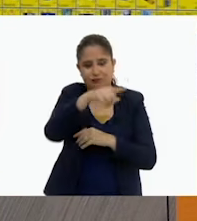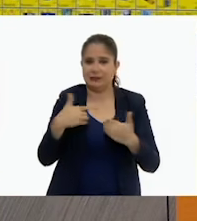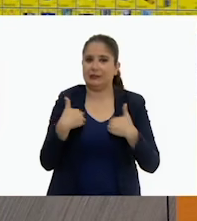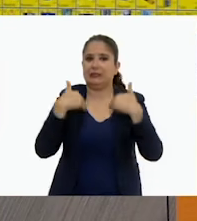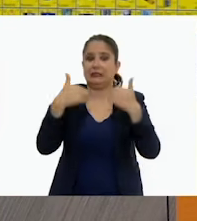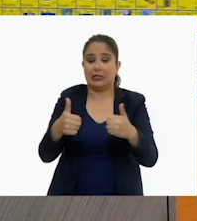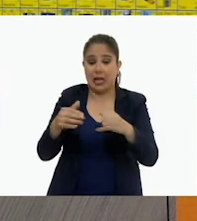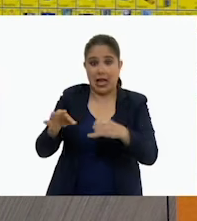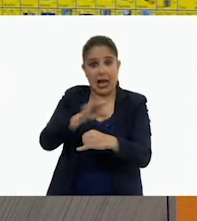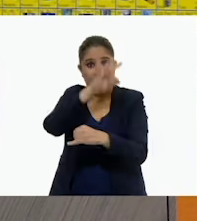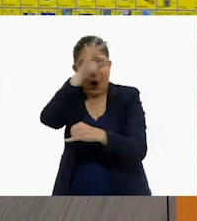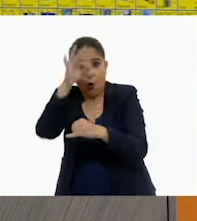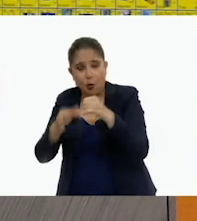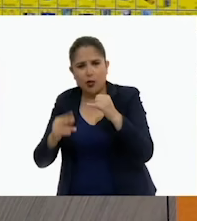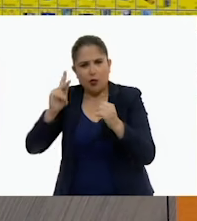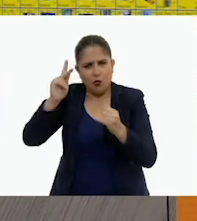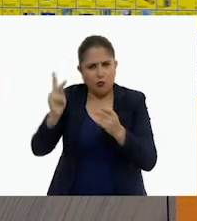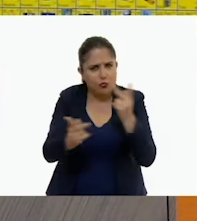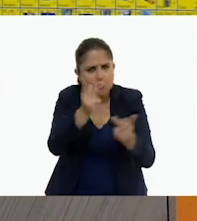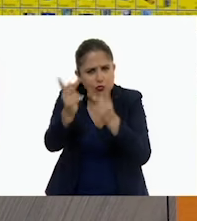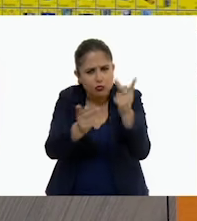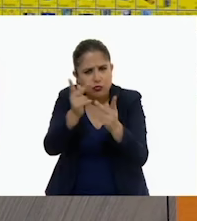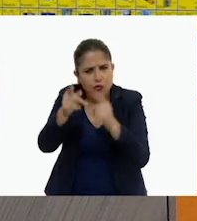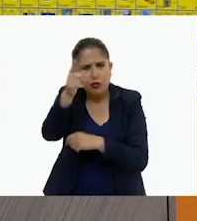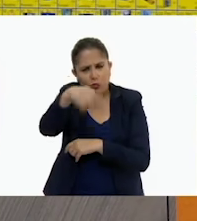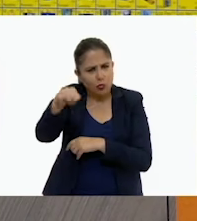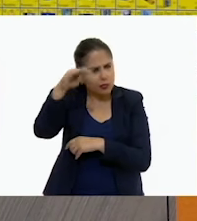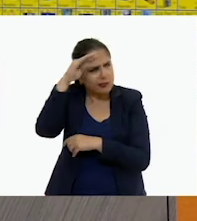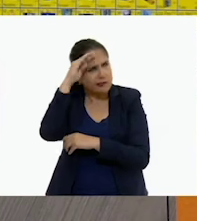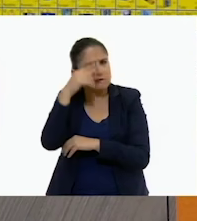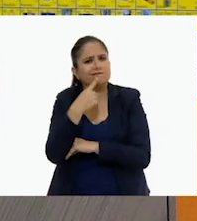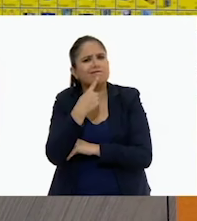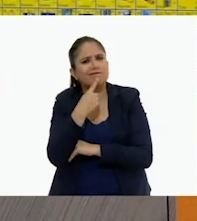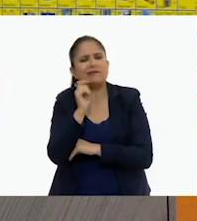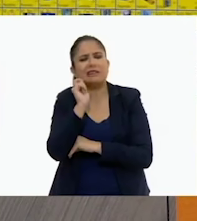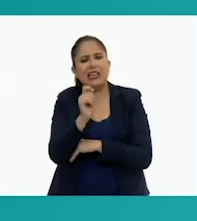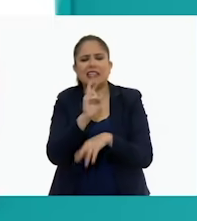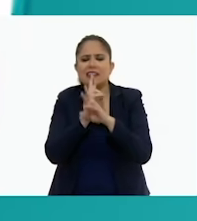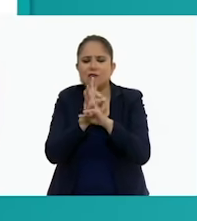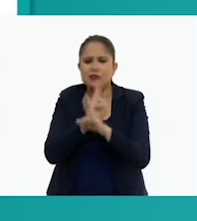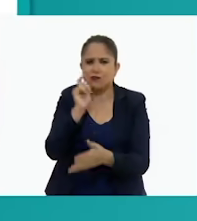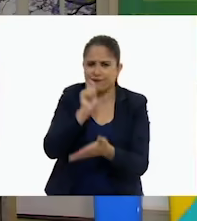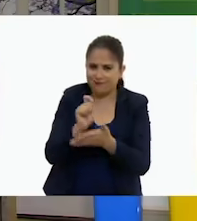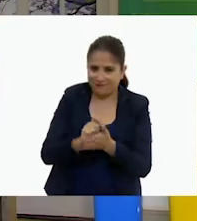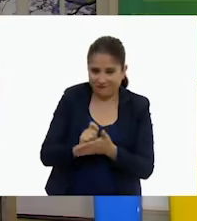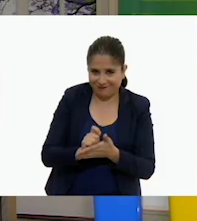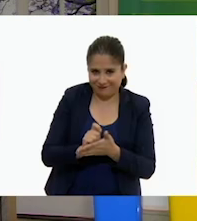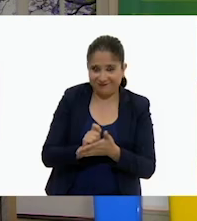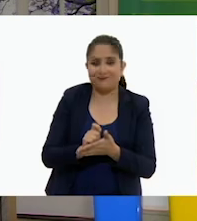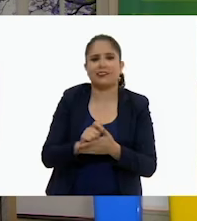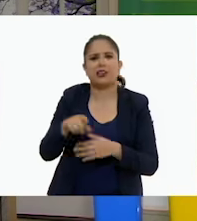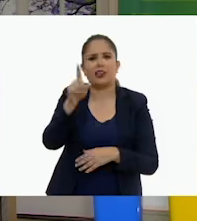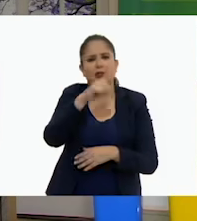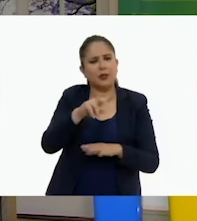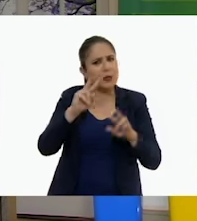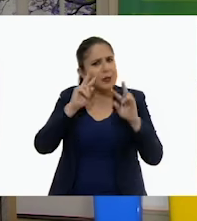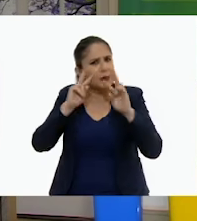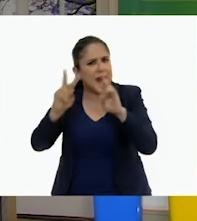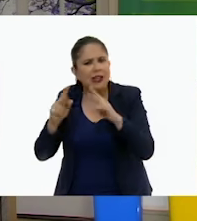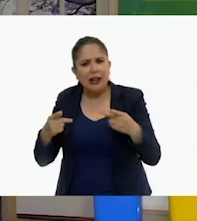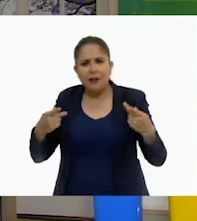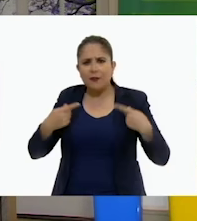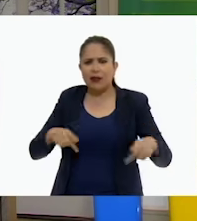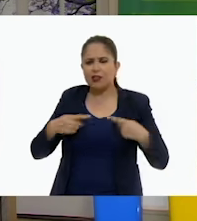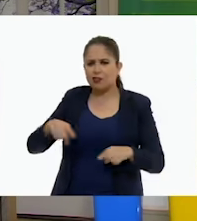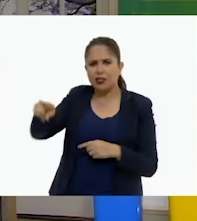Al final, te haremos algunas preguntas para que pienses un poco más sobre lo que aprendiste. ¿Has observado que las personas